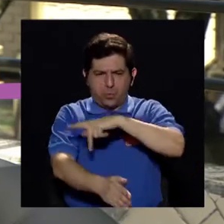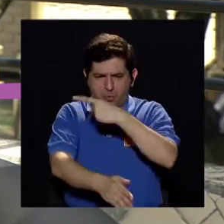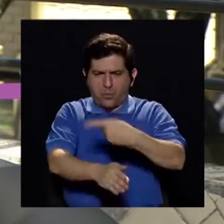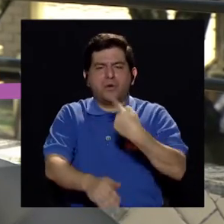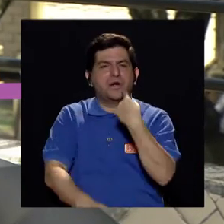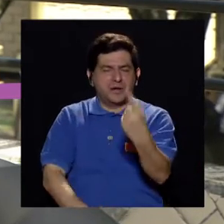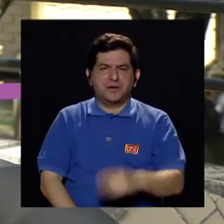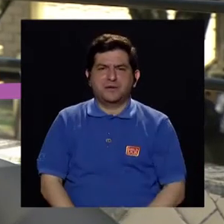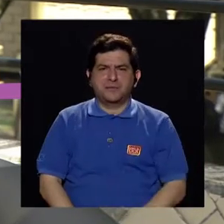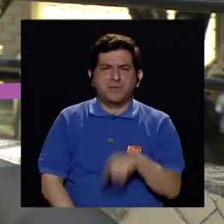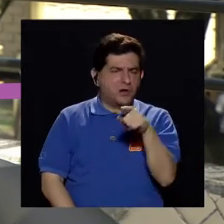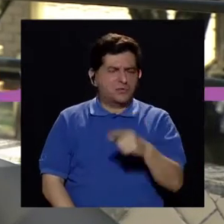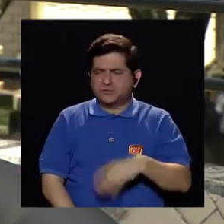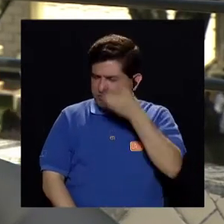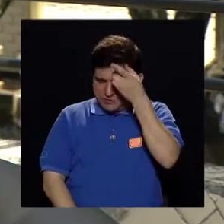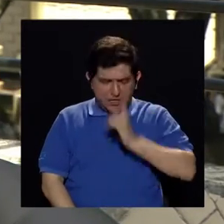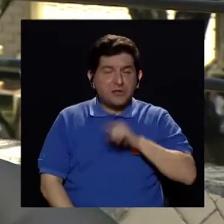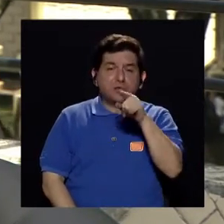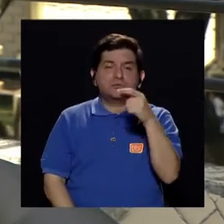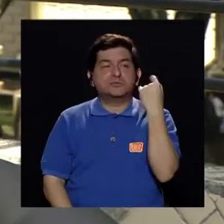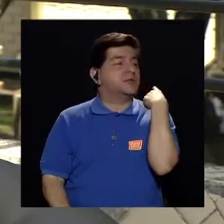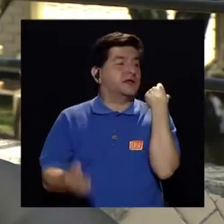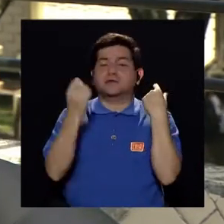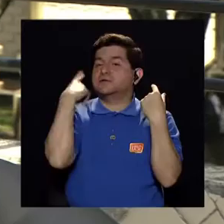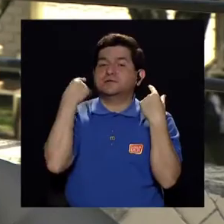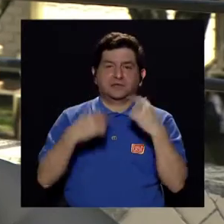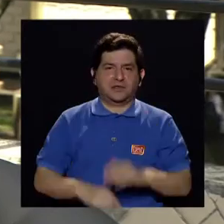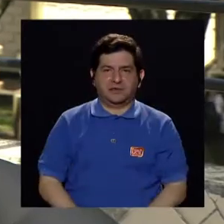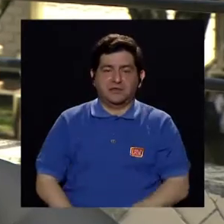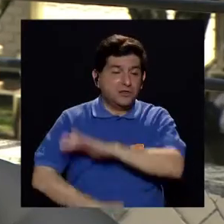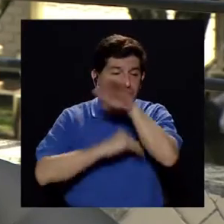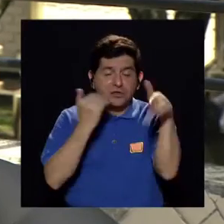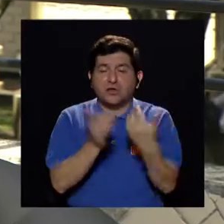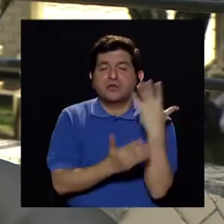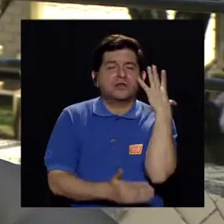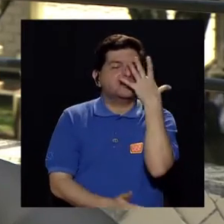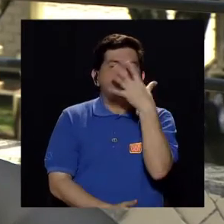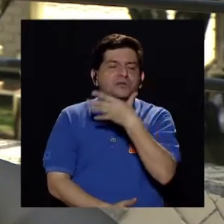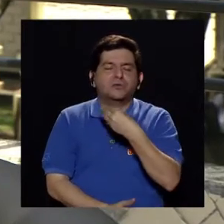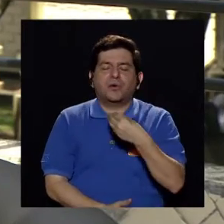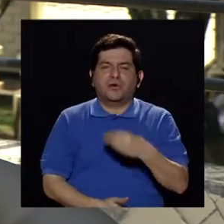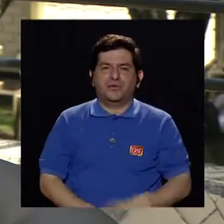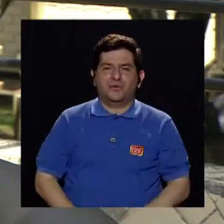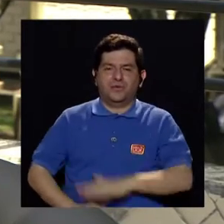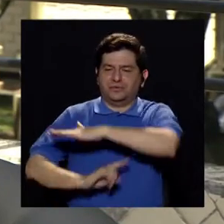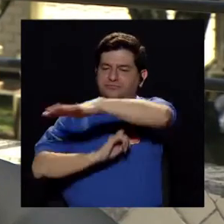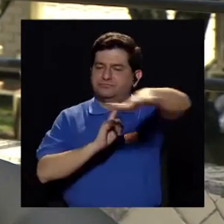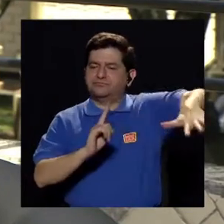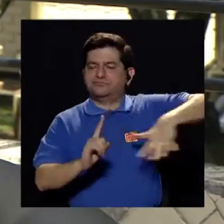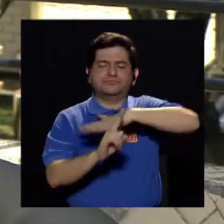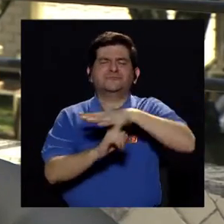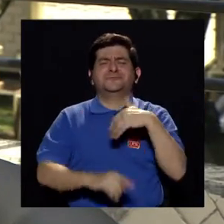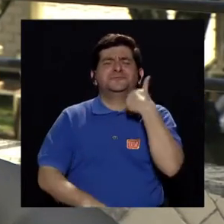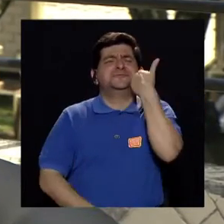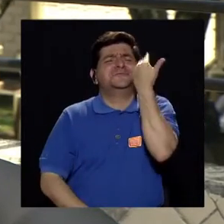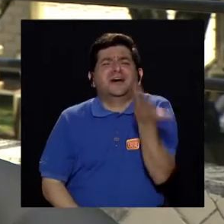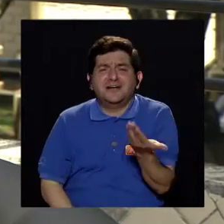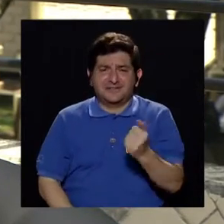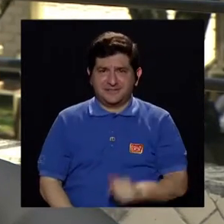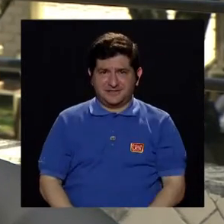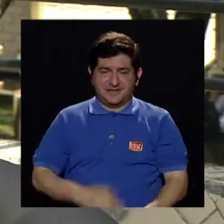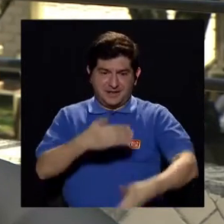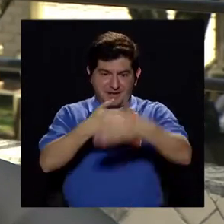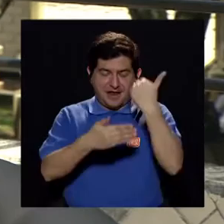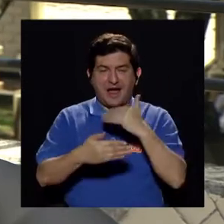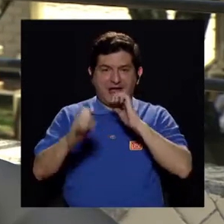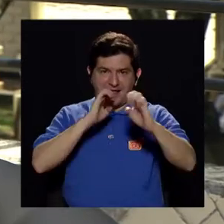tiene un poema que decía: no estás deprimido, estás distraído de toda la belleza que nos rodea. Es muy fácil, de hecho antes